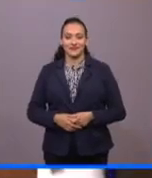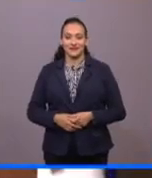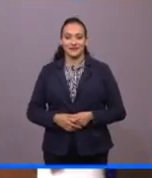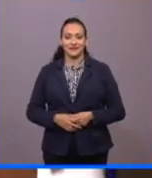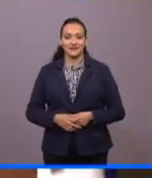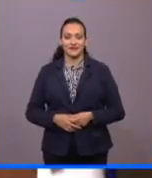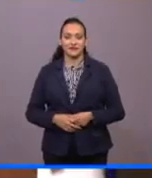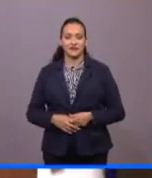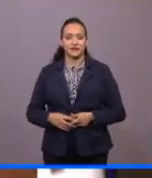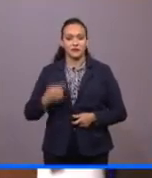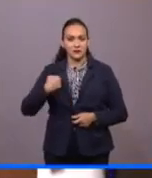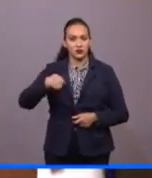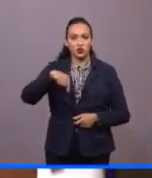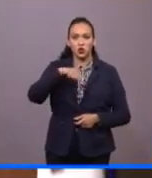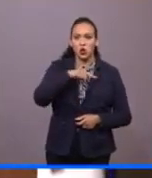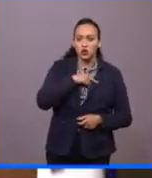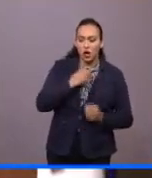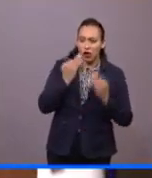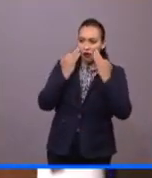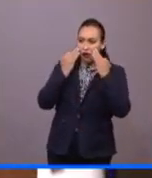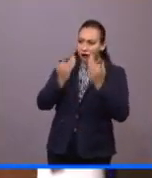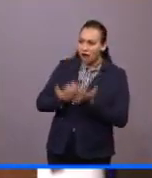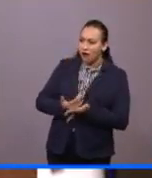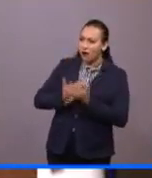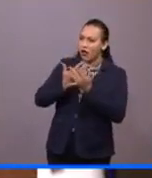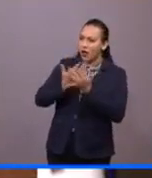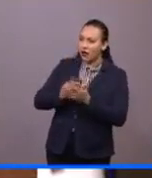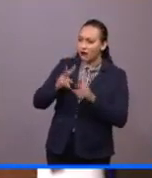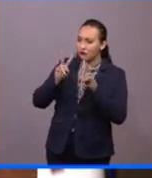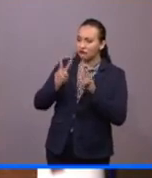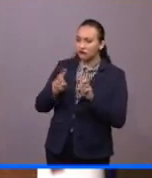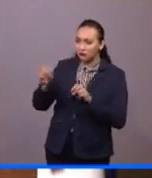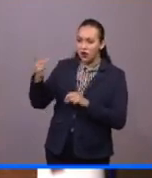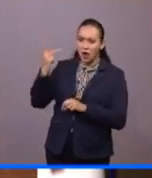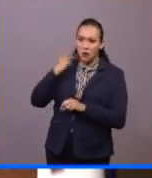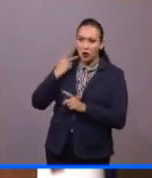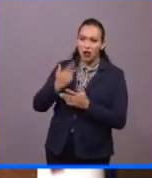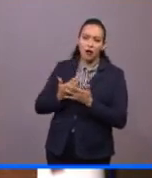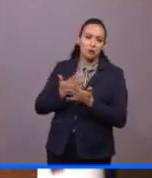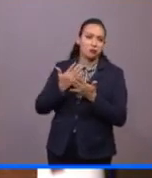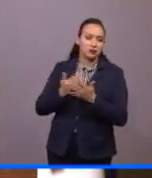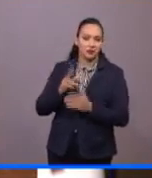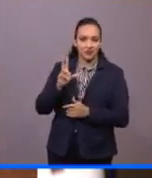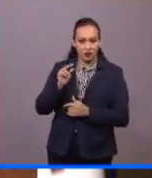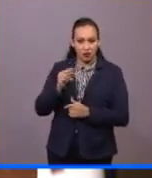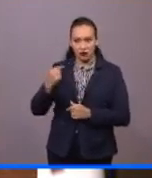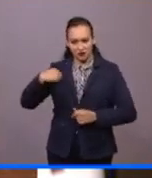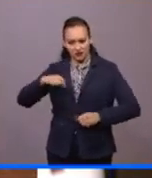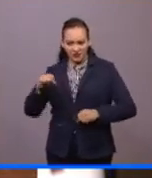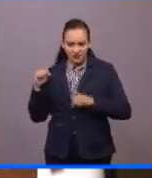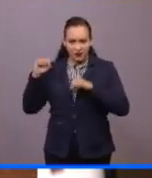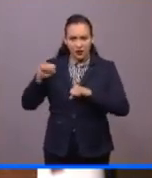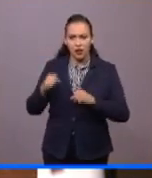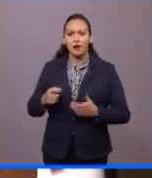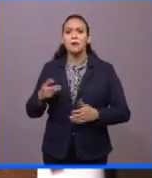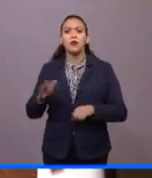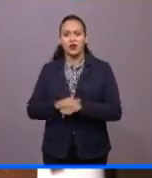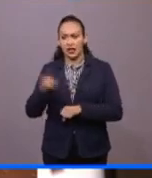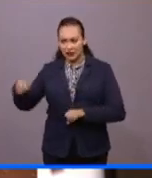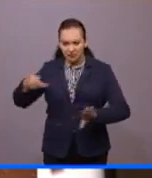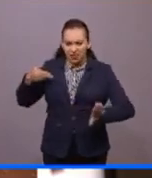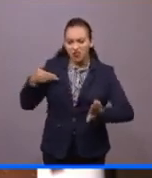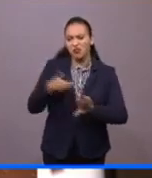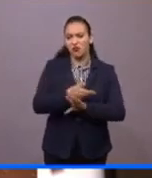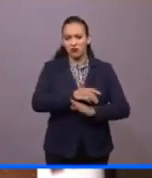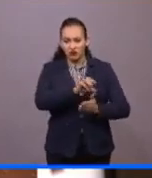No seremos espectadores pasivos de los procesos políticos y legislativos que afecten la vida institucional del